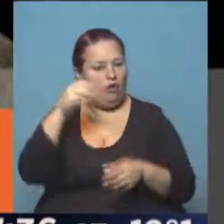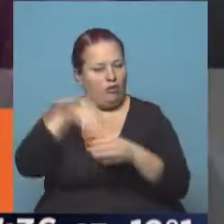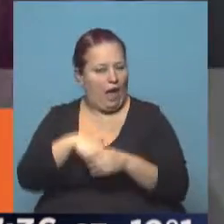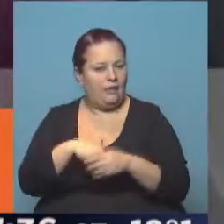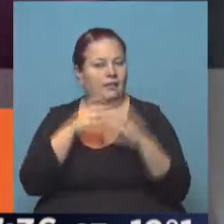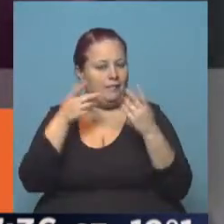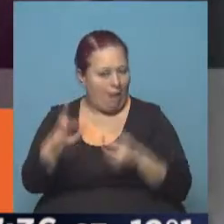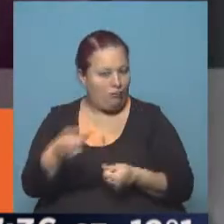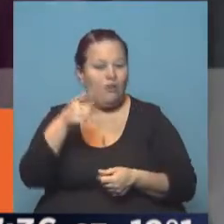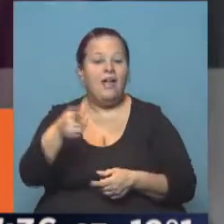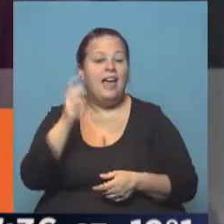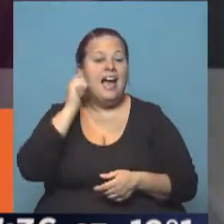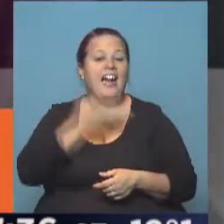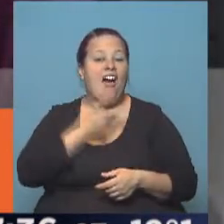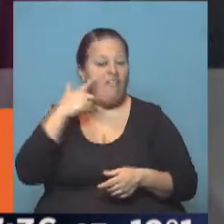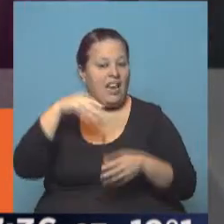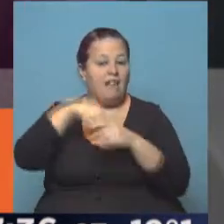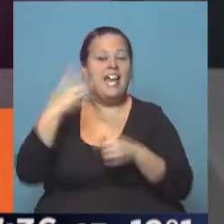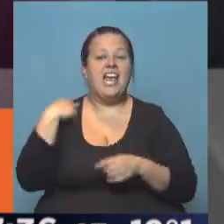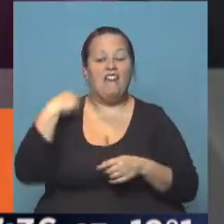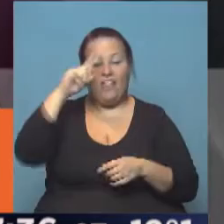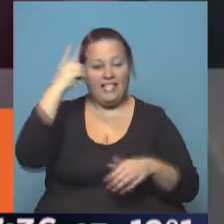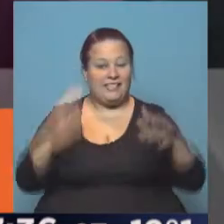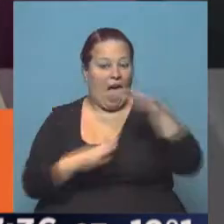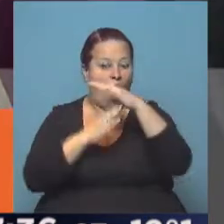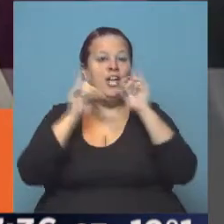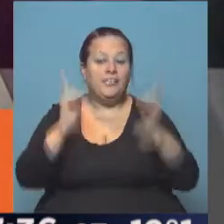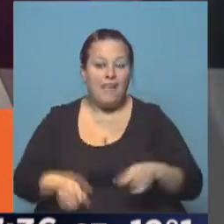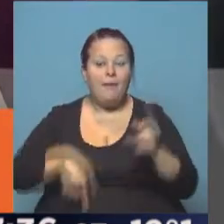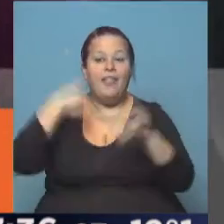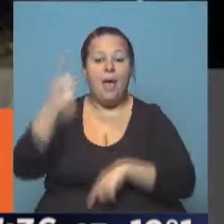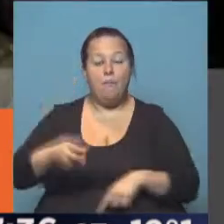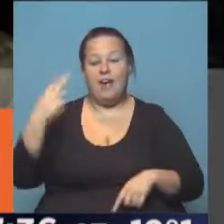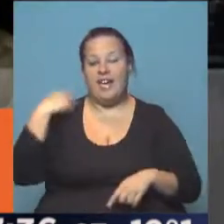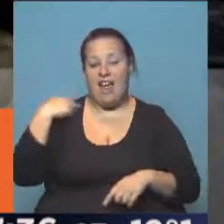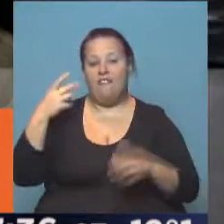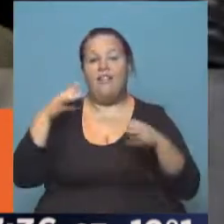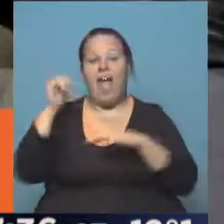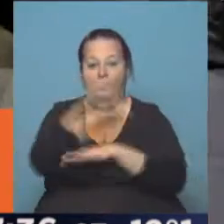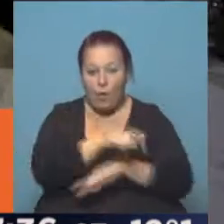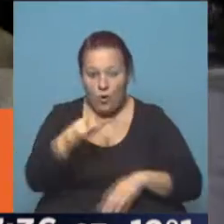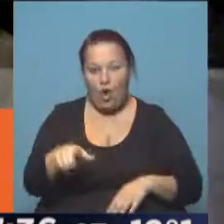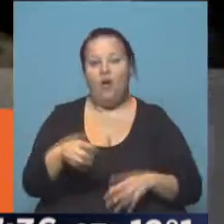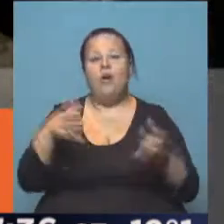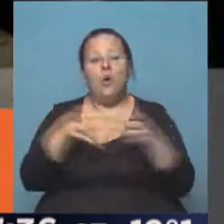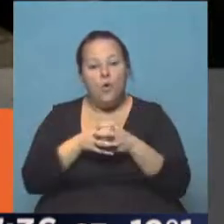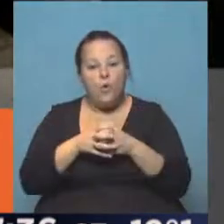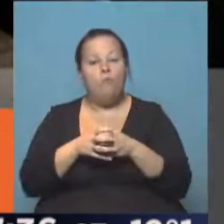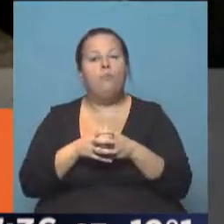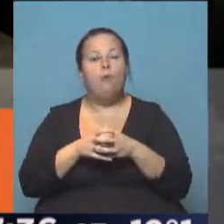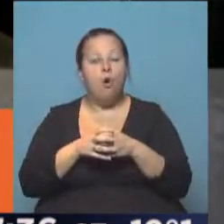protagónico y que Graffiña formó parte como jefe del Estado Mayor y también después como comandante en jefe de la Fuerza Aérea de una fuerza que